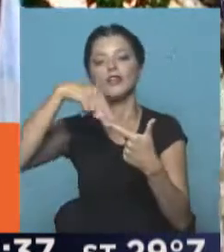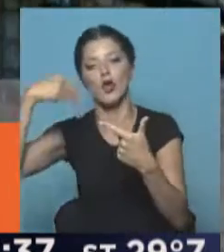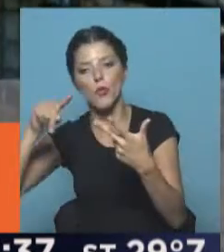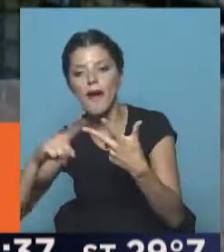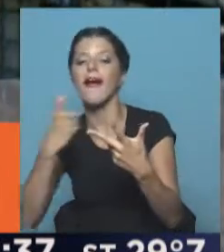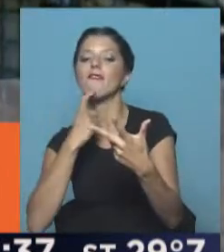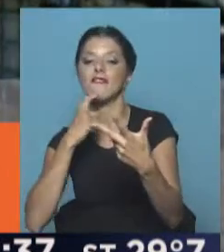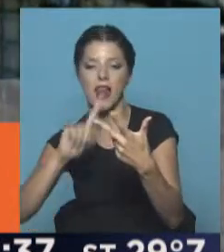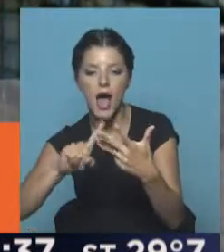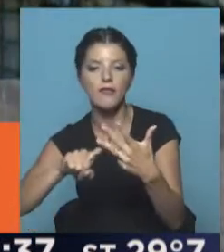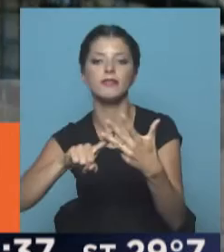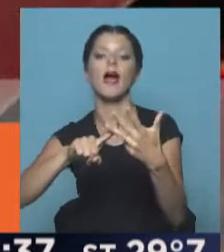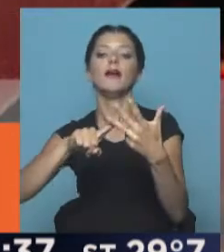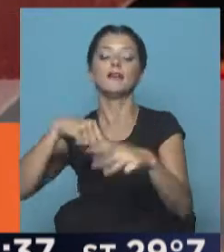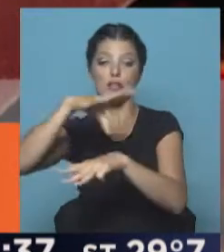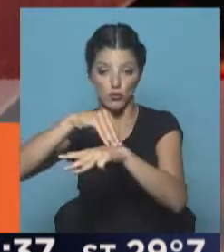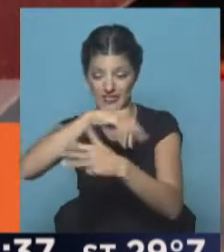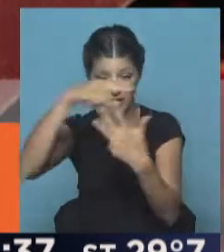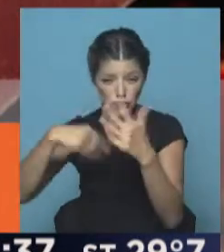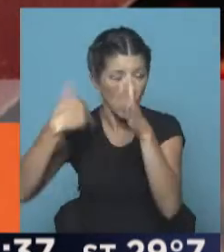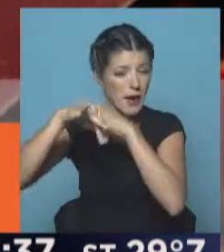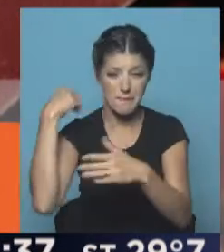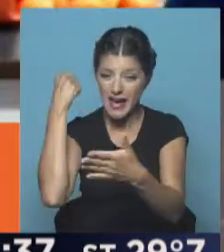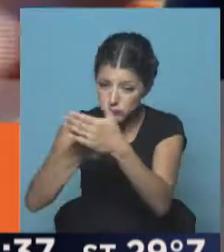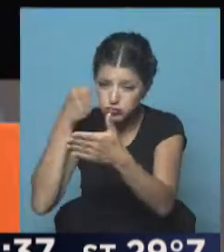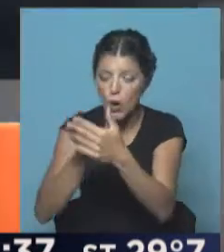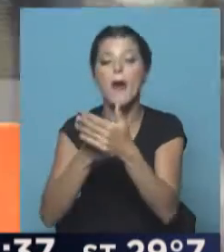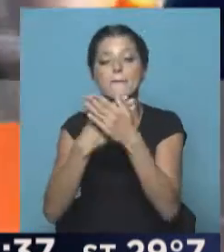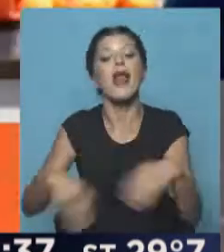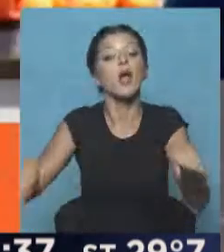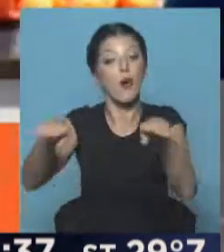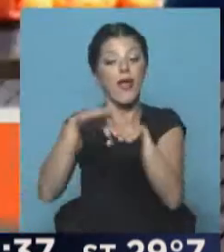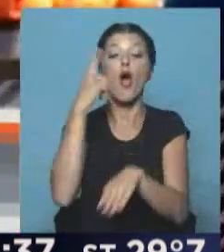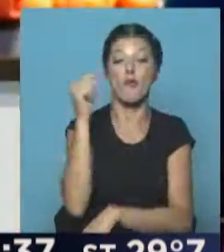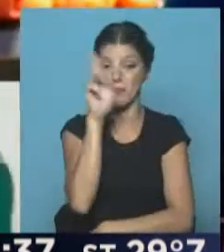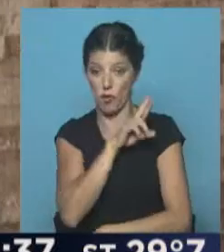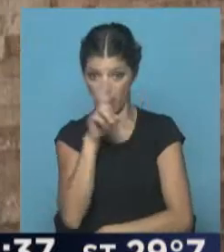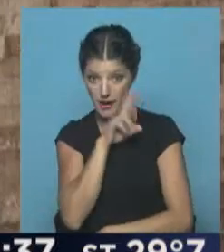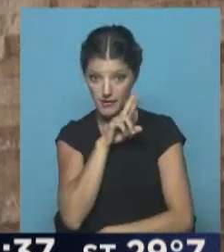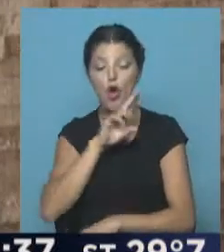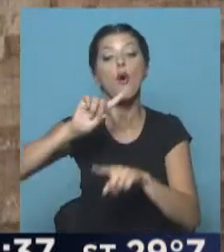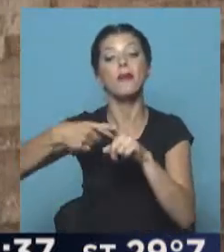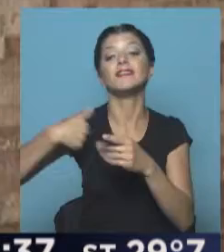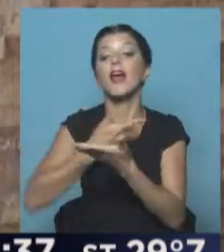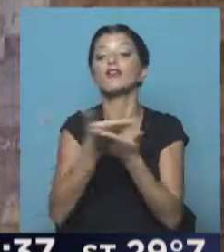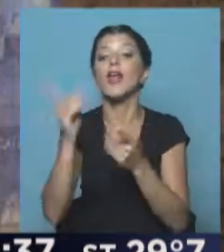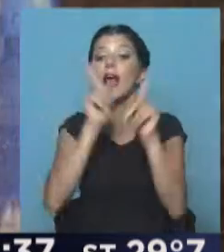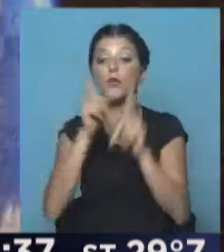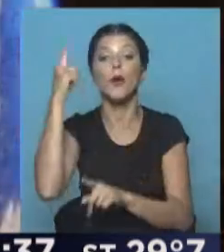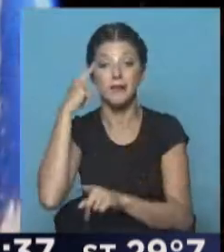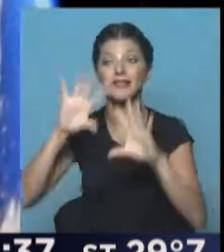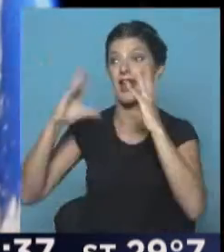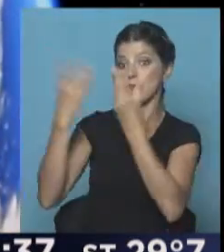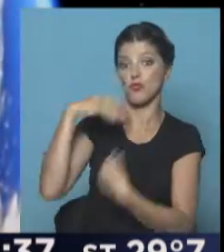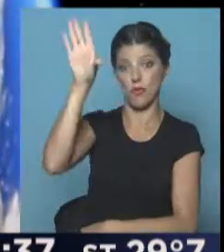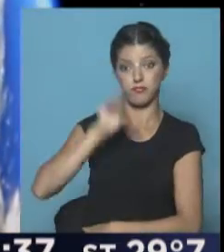Suecia, son las naciones que más hacen para cerrar la brecha de género con políticas sociales consideradas paradigmas a nivel